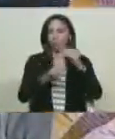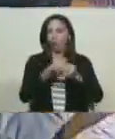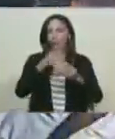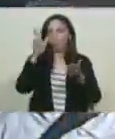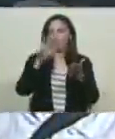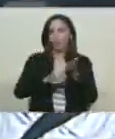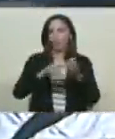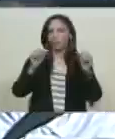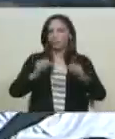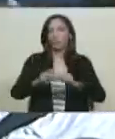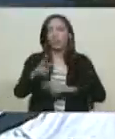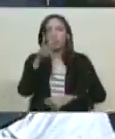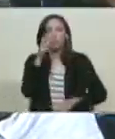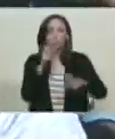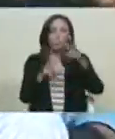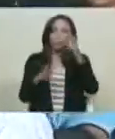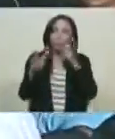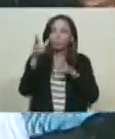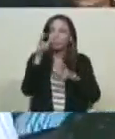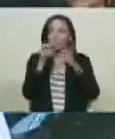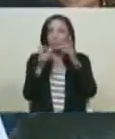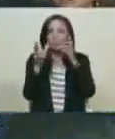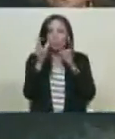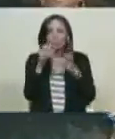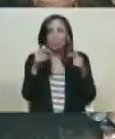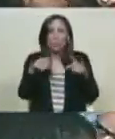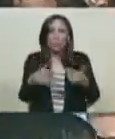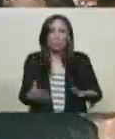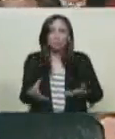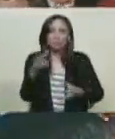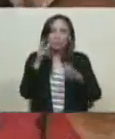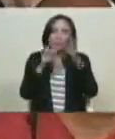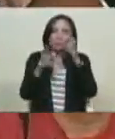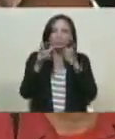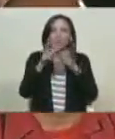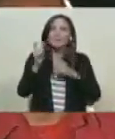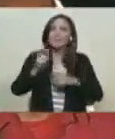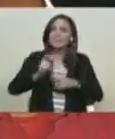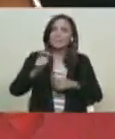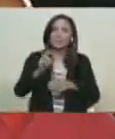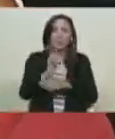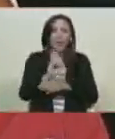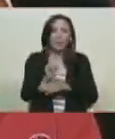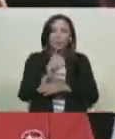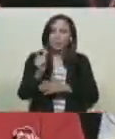Por eso vine a escucharlos a ustedes hoy. Y yo necesito,